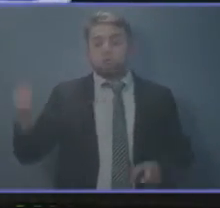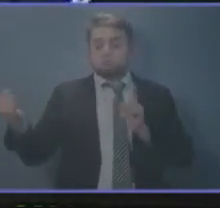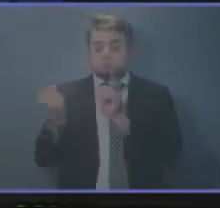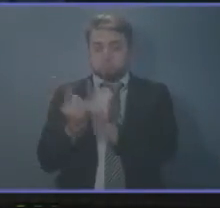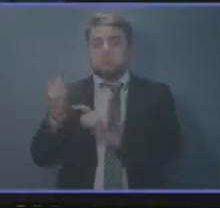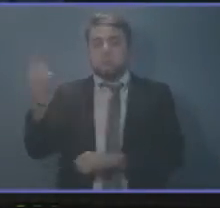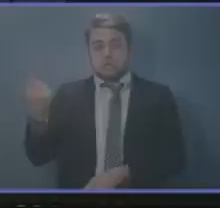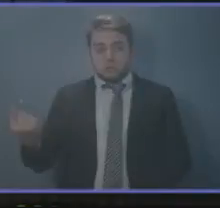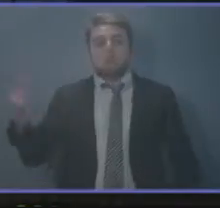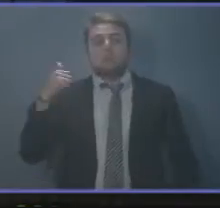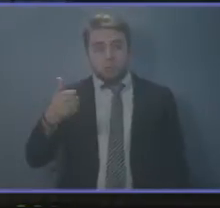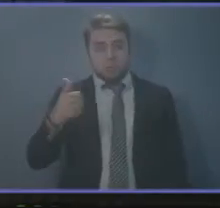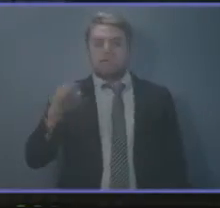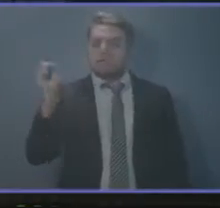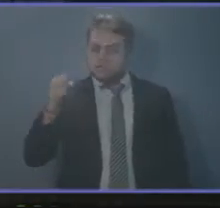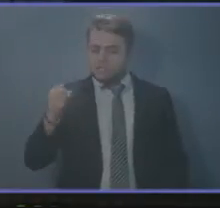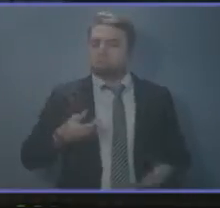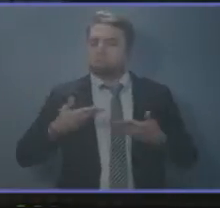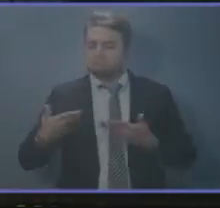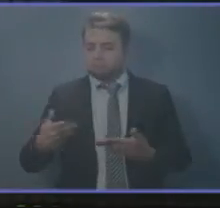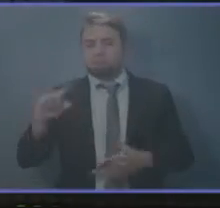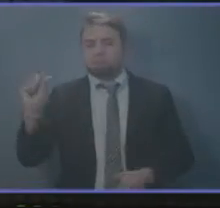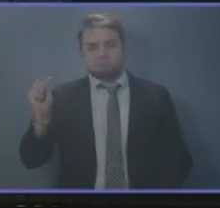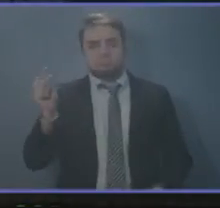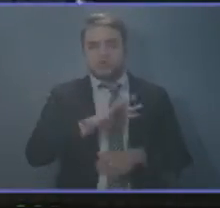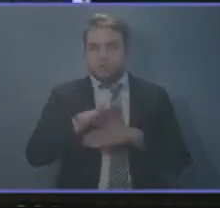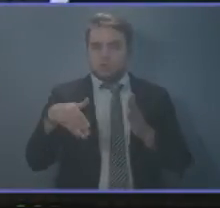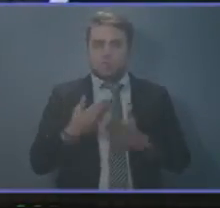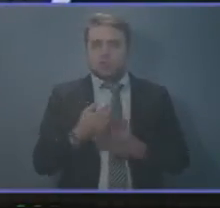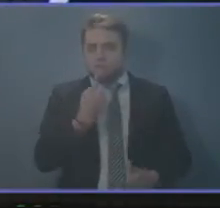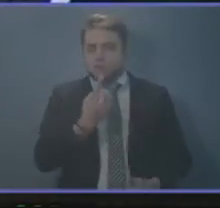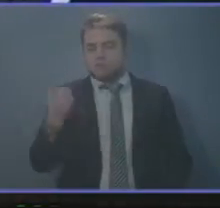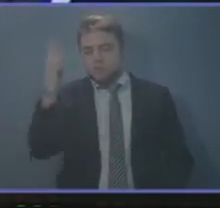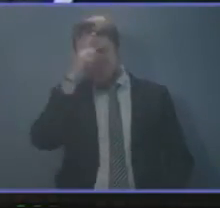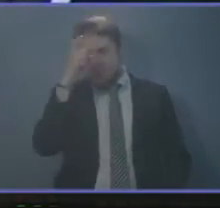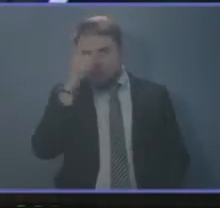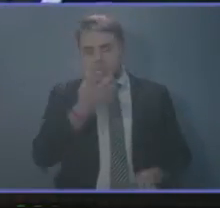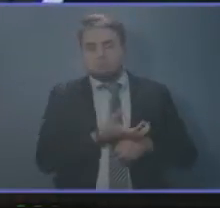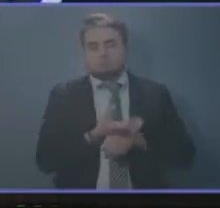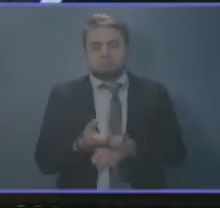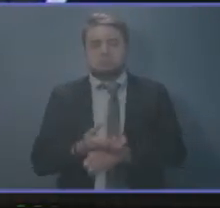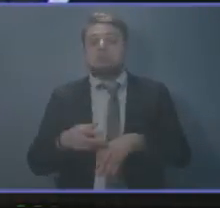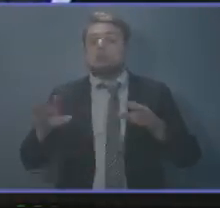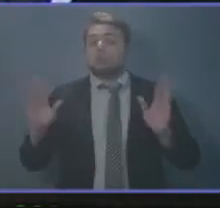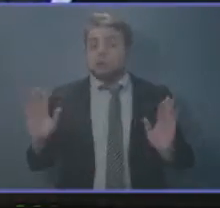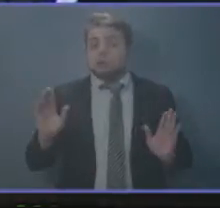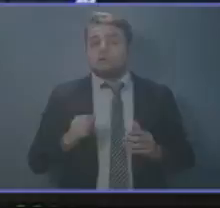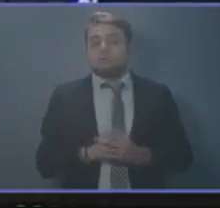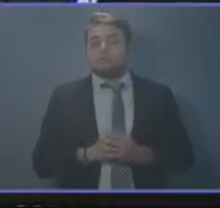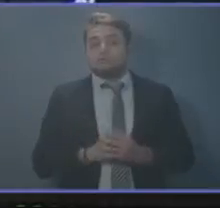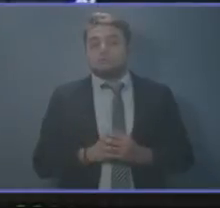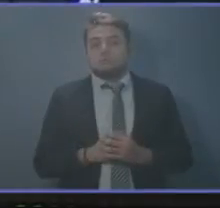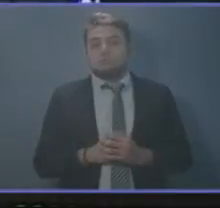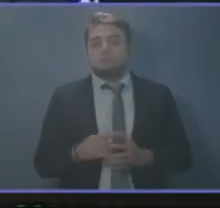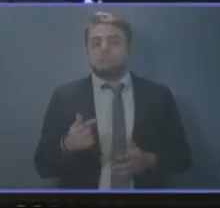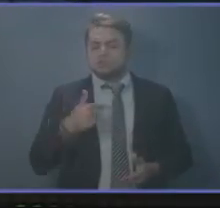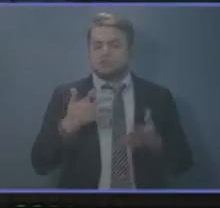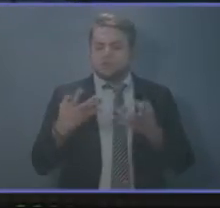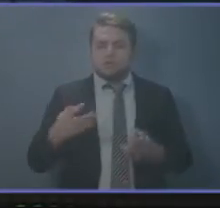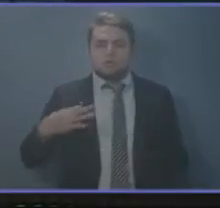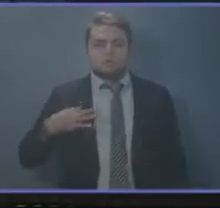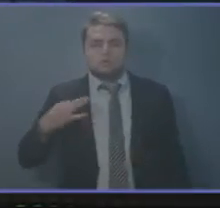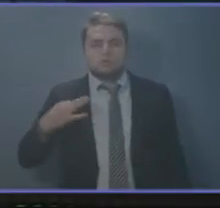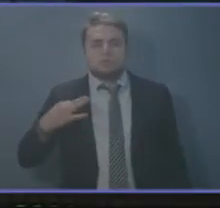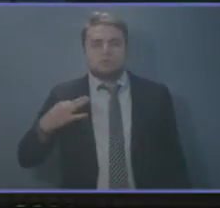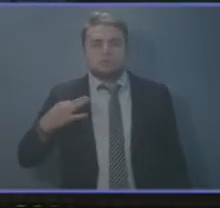empresarios que sí les dan todas las prestaciones a sus empleados del sector transporte, pero quiero invitarles a que